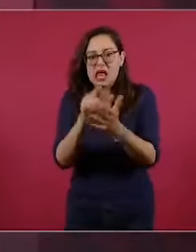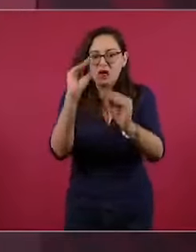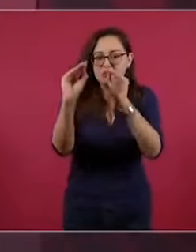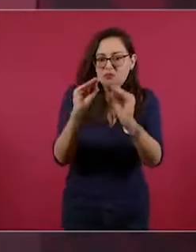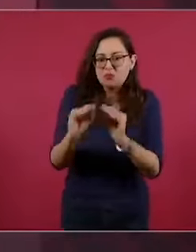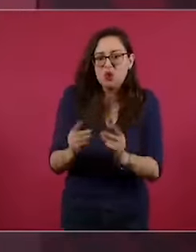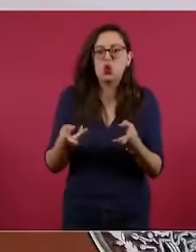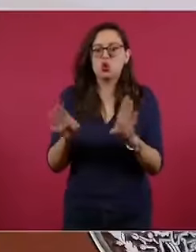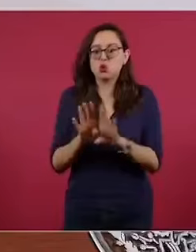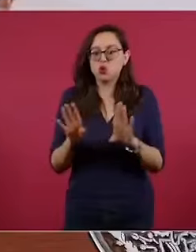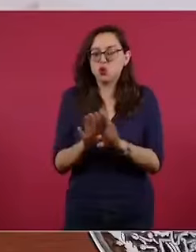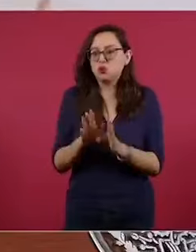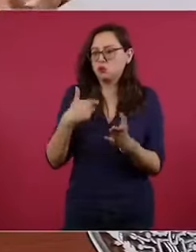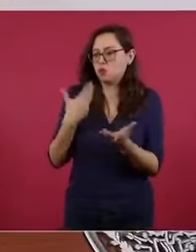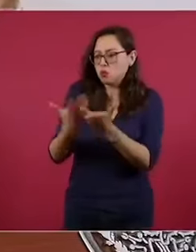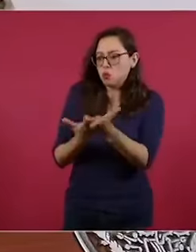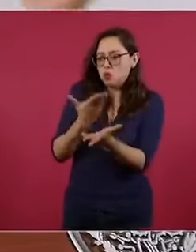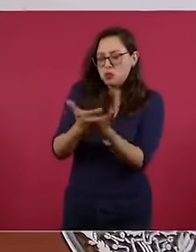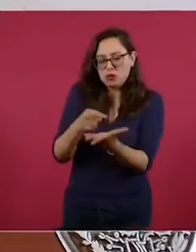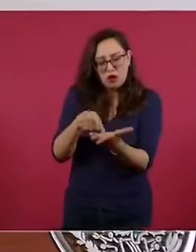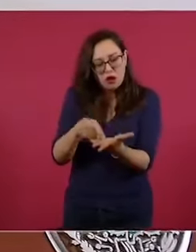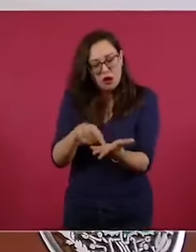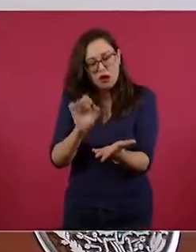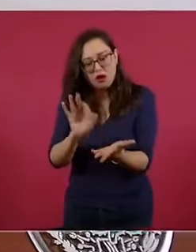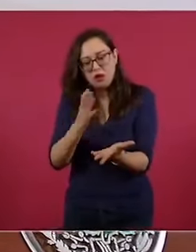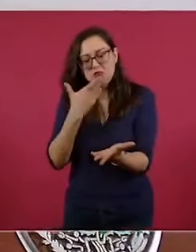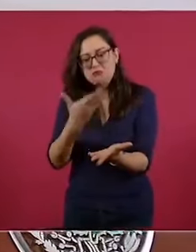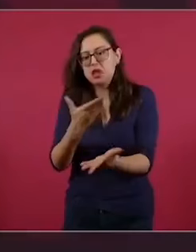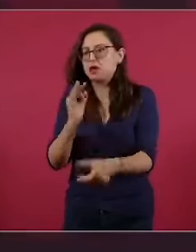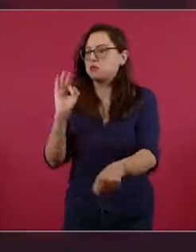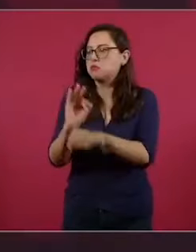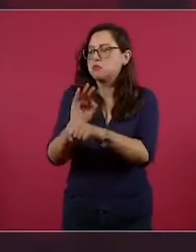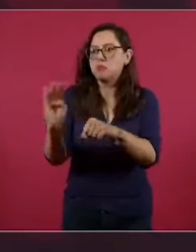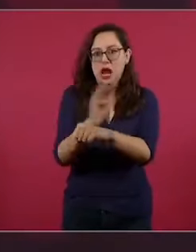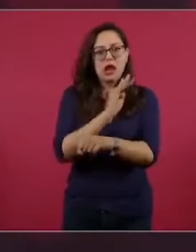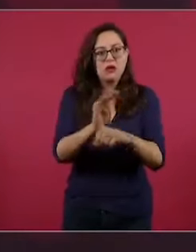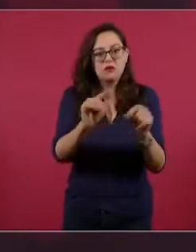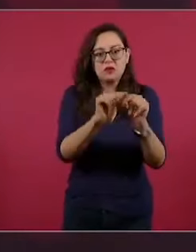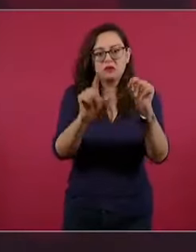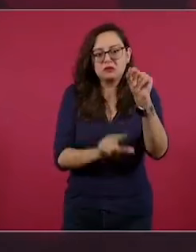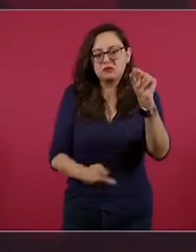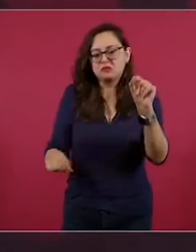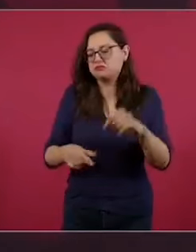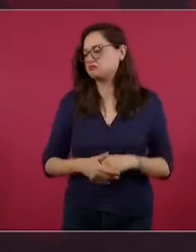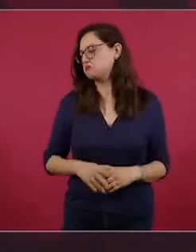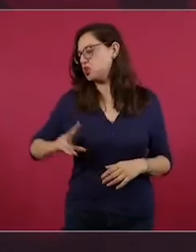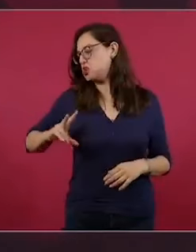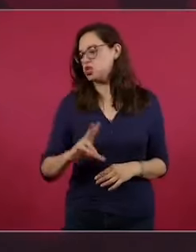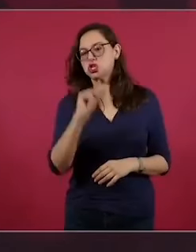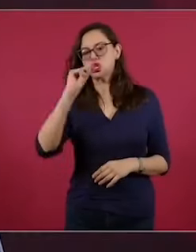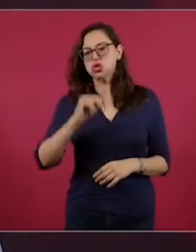si hay algo que beneficie al pueblo por qué me voy a